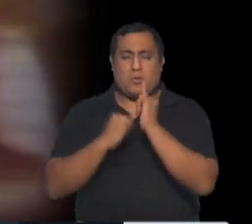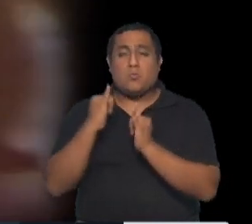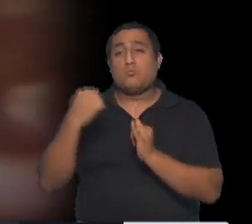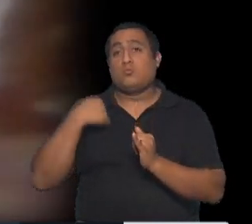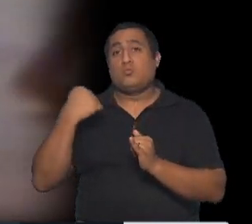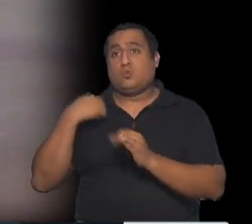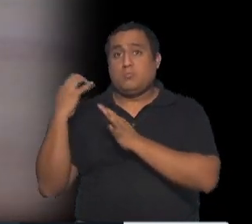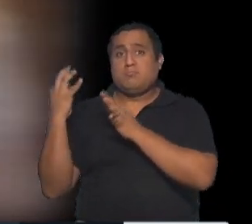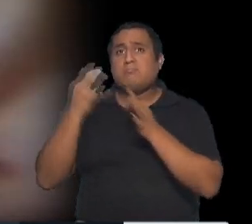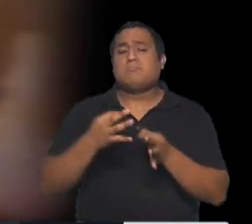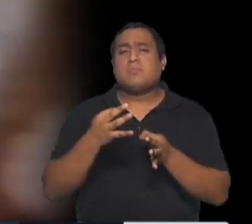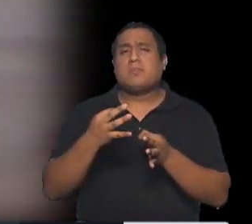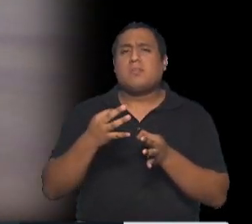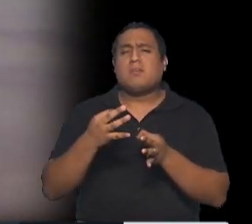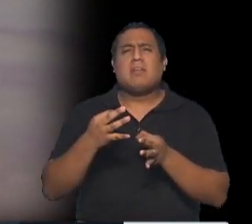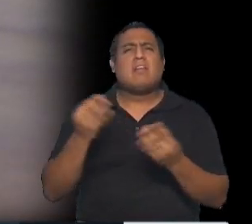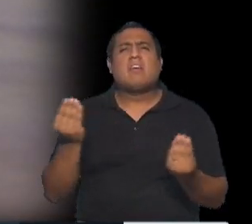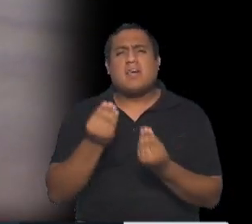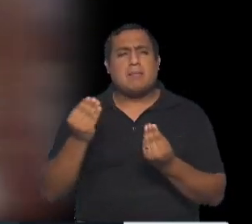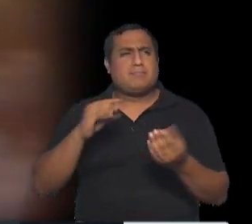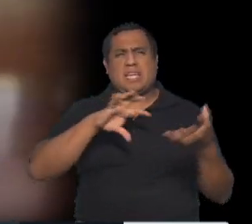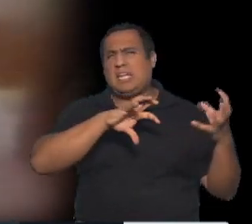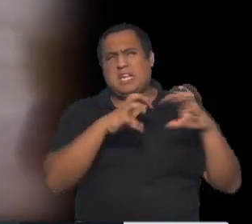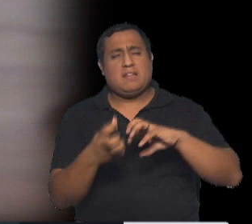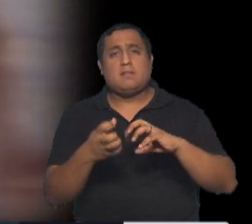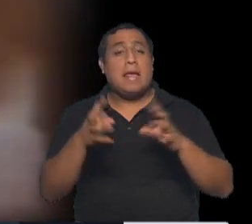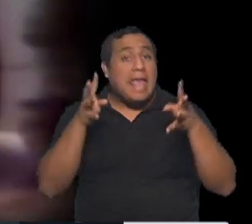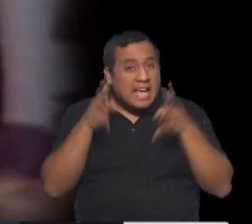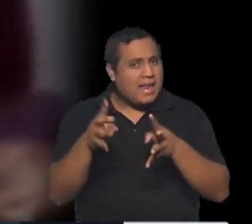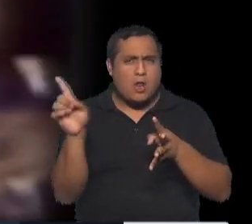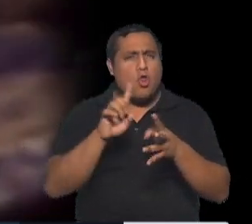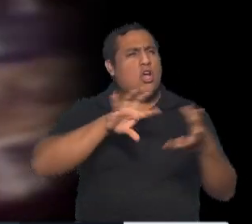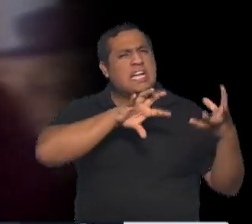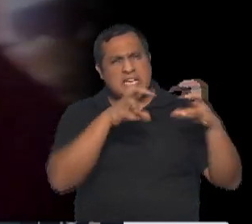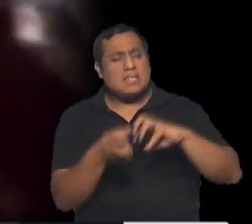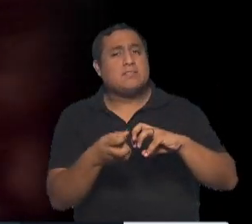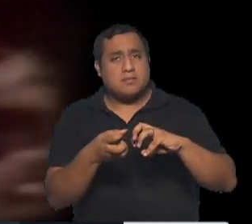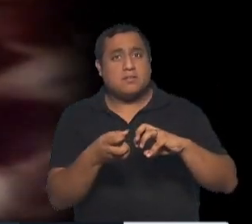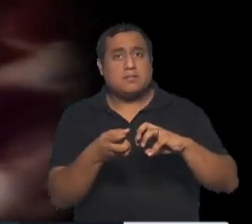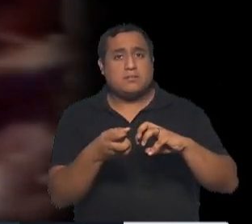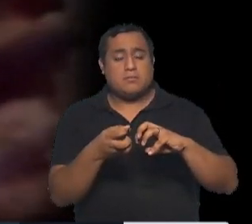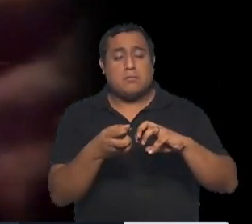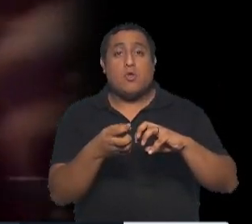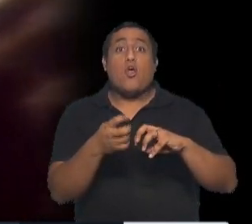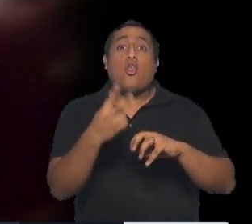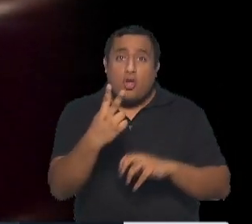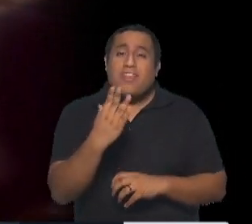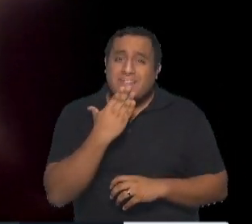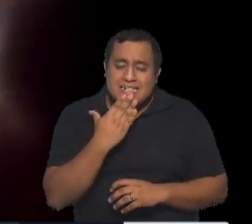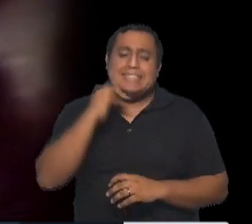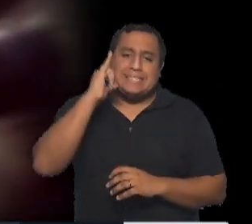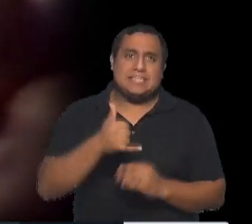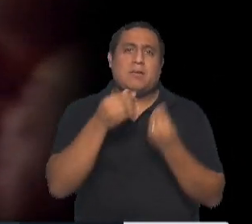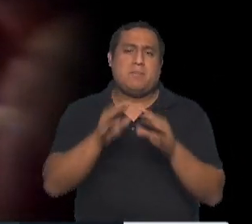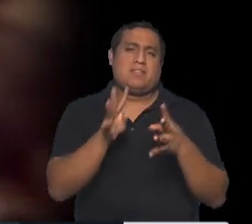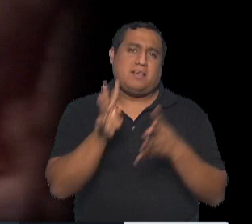llego, de lo que llamo crisis, no guerra. No se inicia el 2 de abril la guerra.